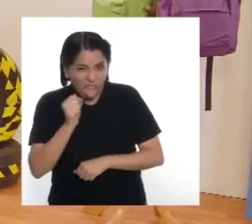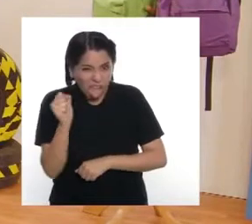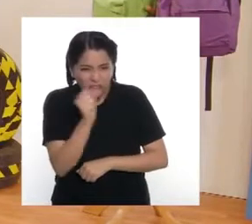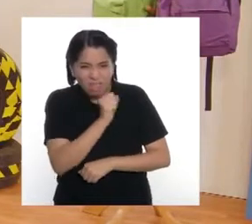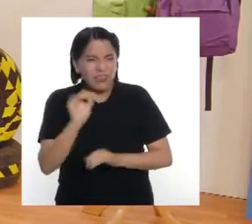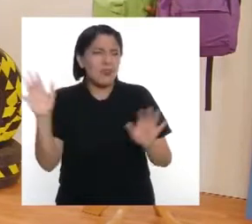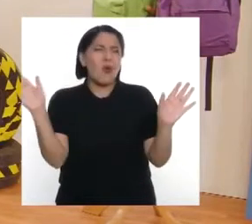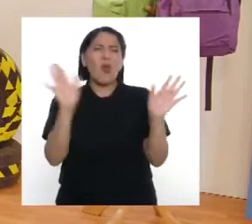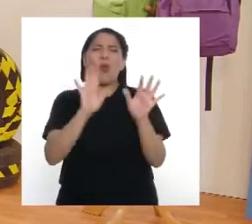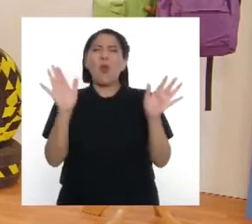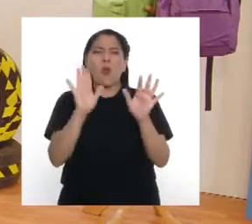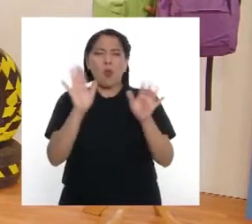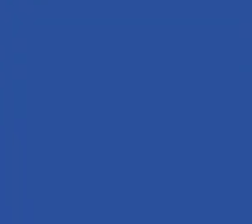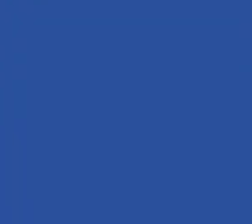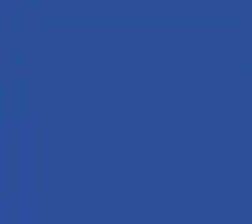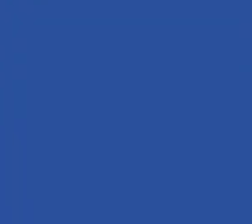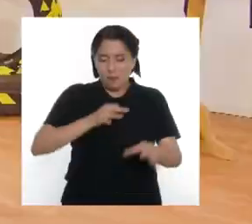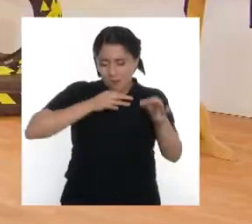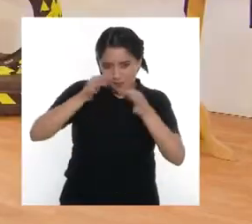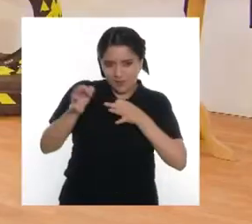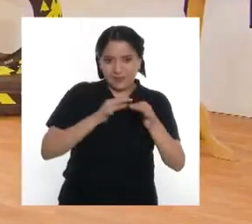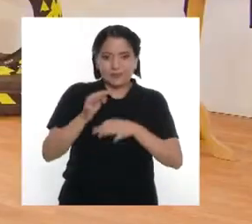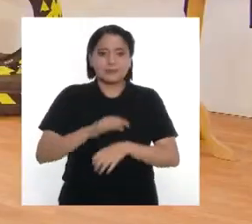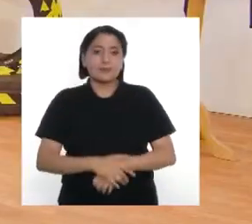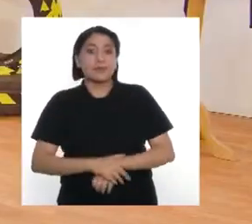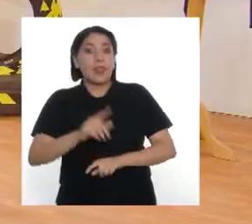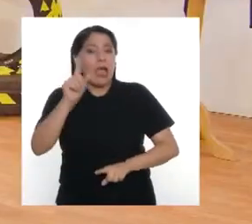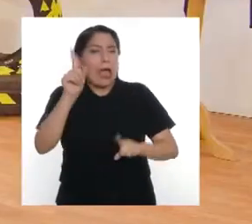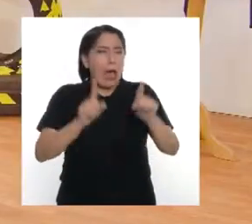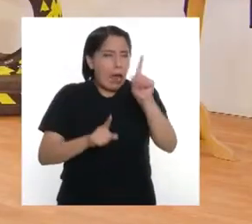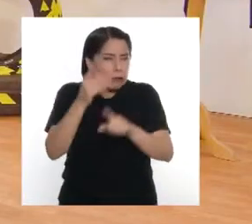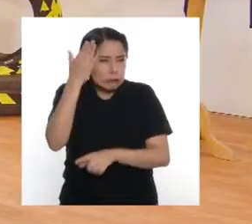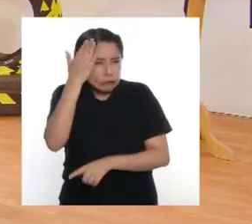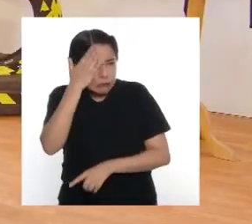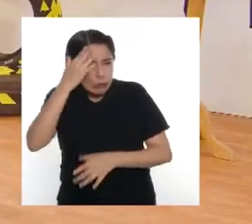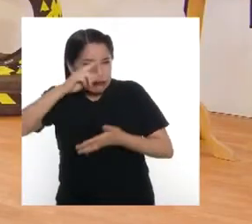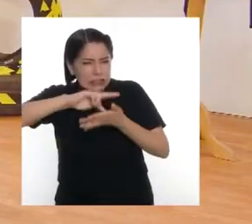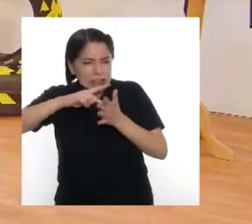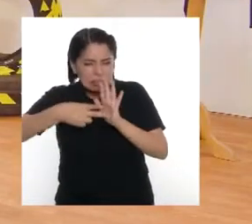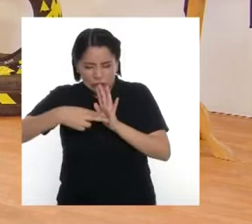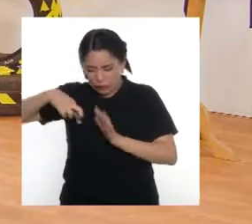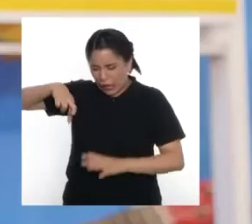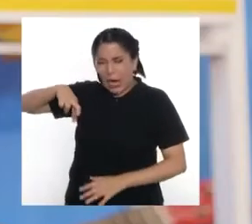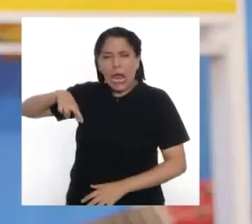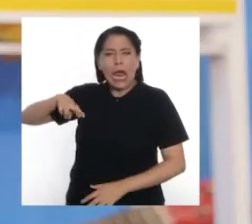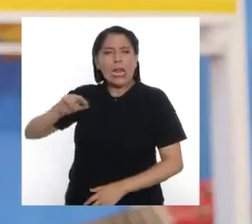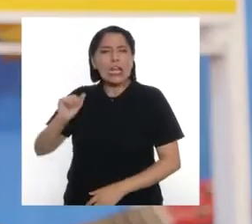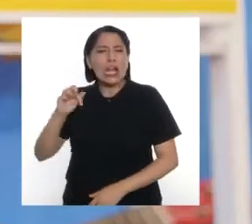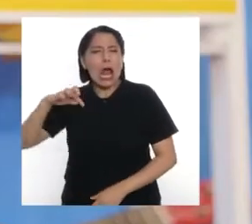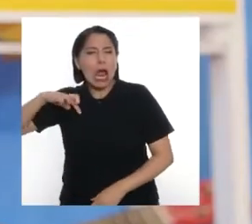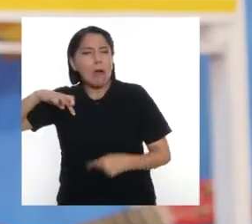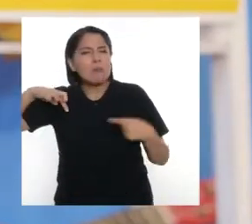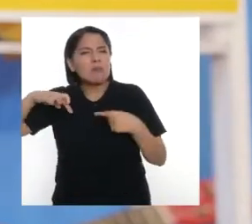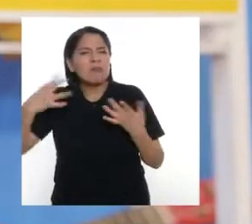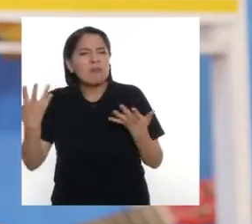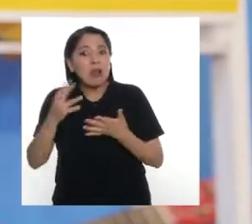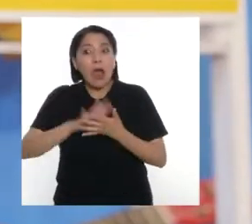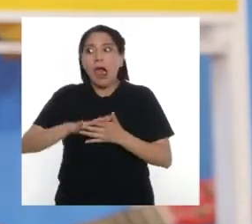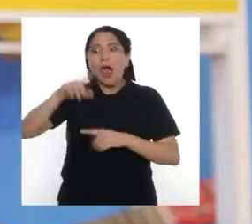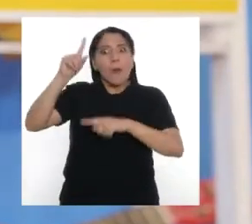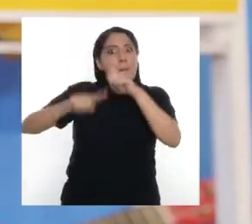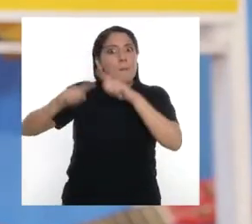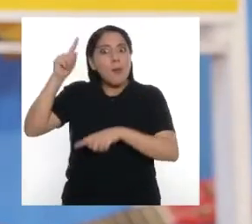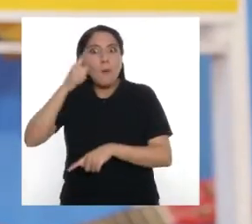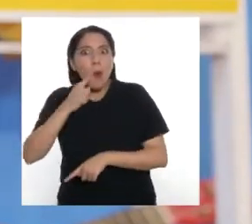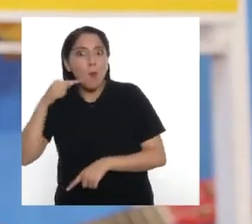exactamente. Les explicaré a continuación. ¿Alguno sabe lo que es el rap? Sí, yo tengo un primo al